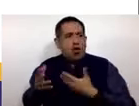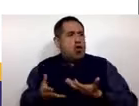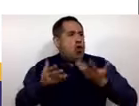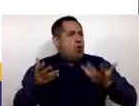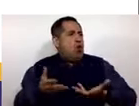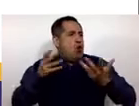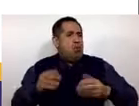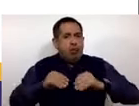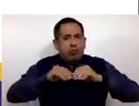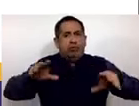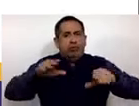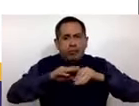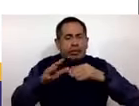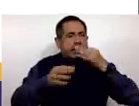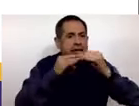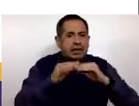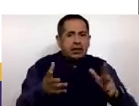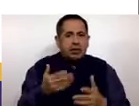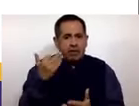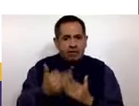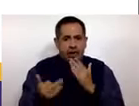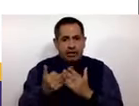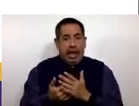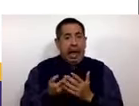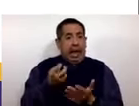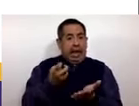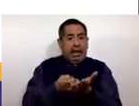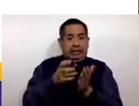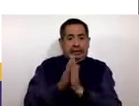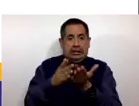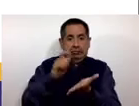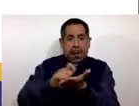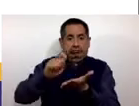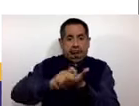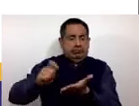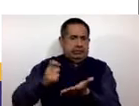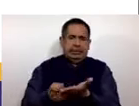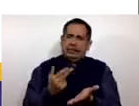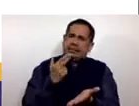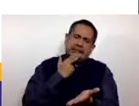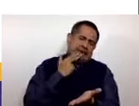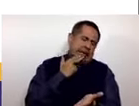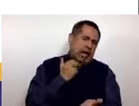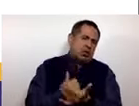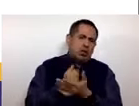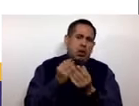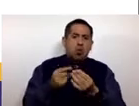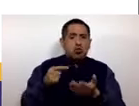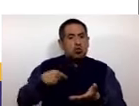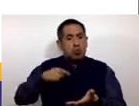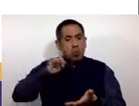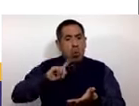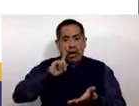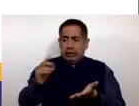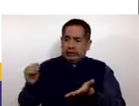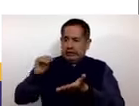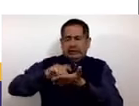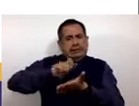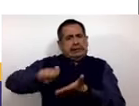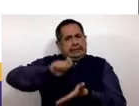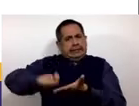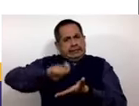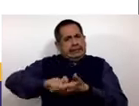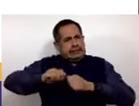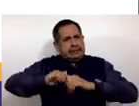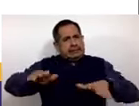para poder compartir. Y la escritura para las mujeres siempre ha sido un asunto muy cercano, ¿no? Tanto